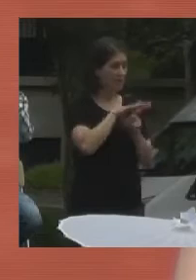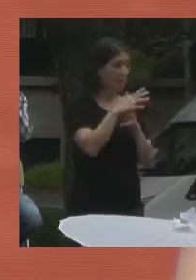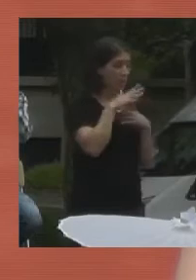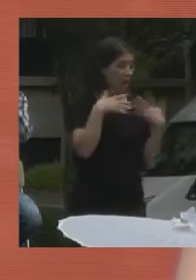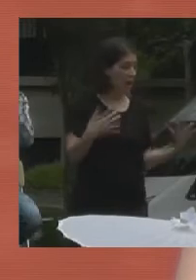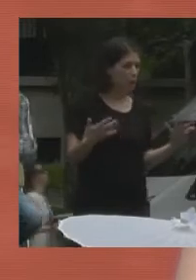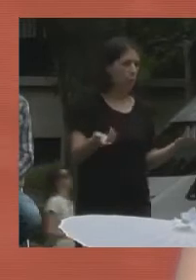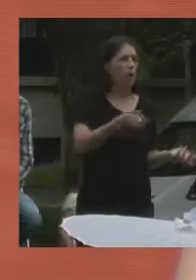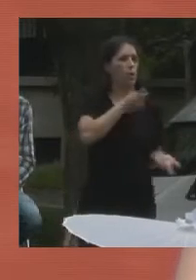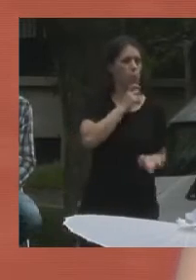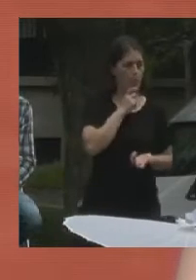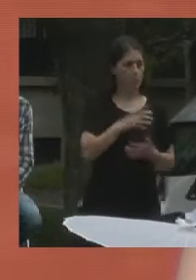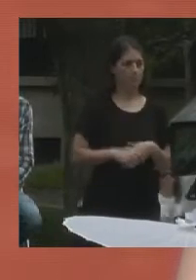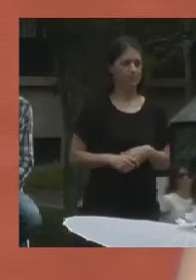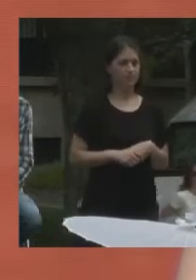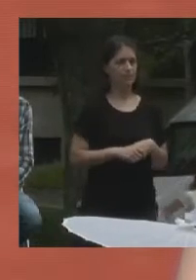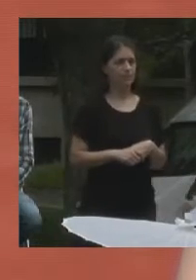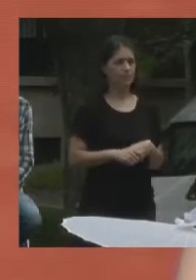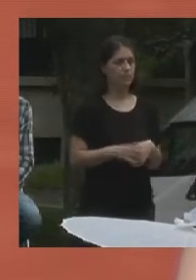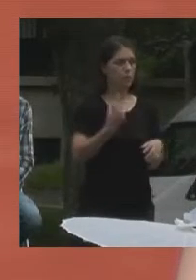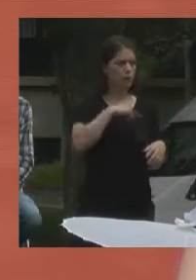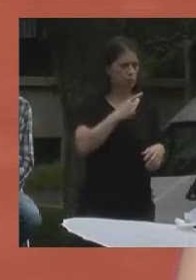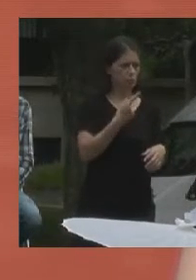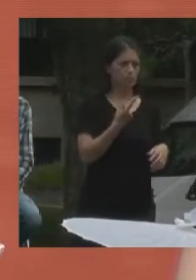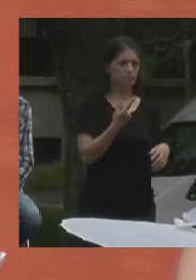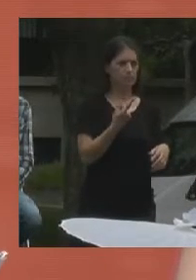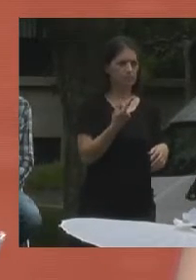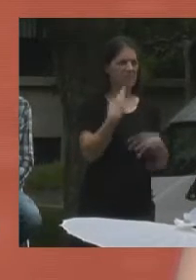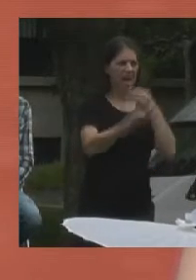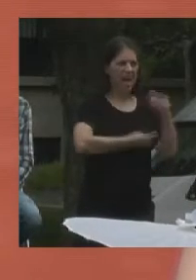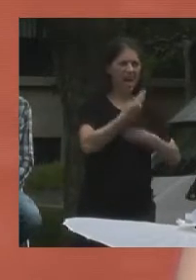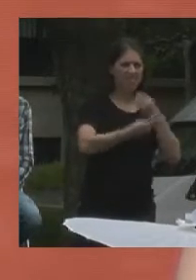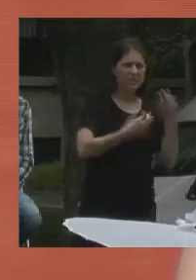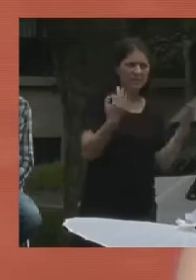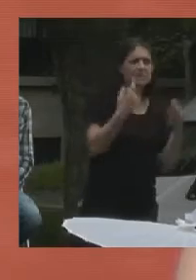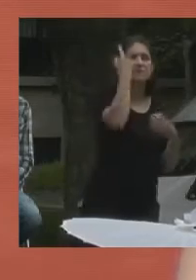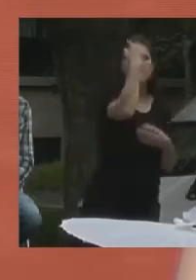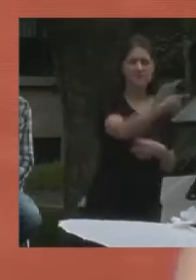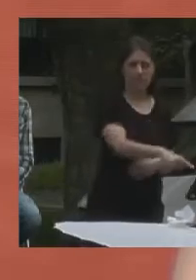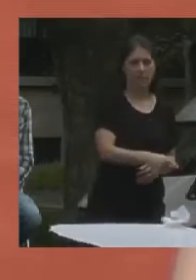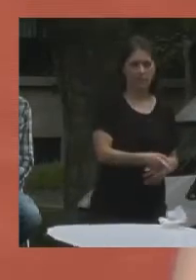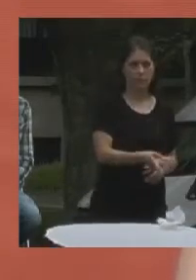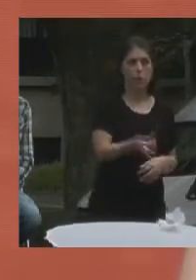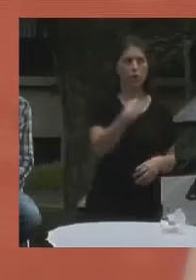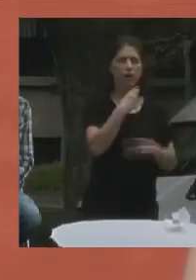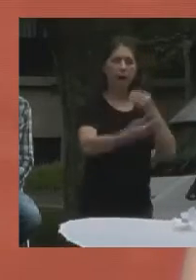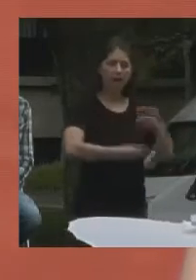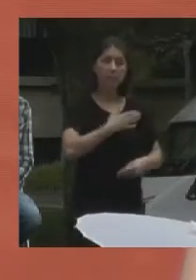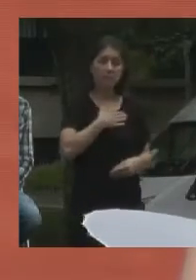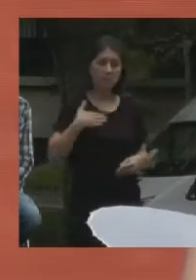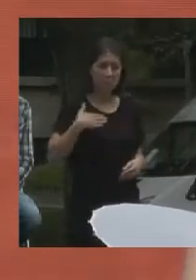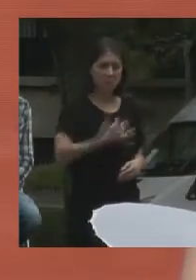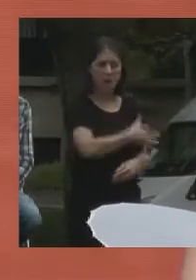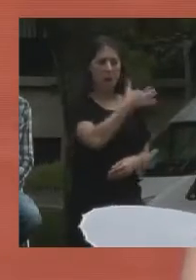situación onde sabemos o que hai que facer. Queremos facelo